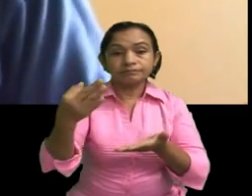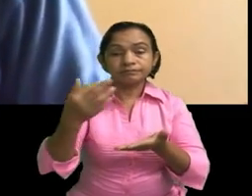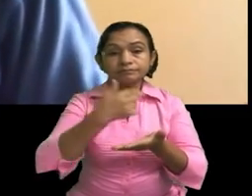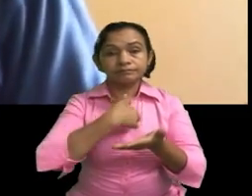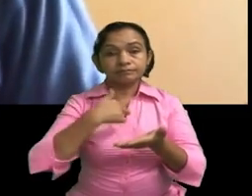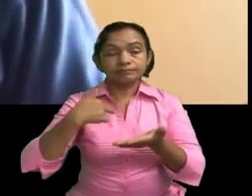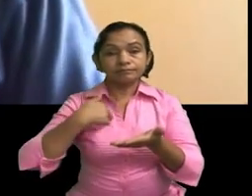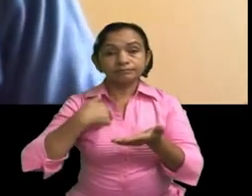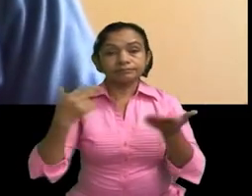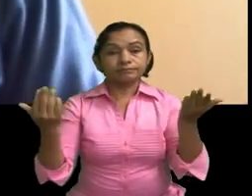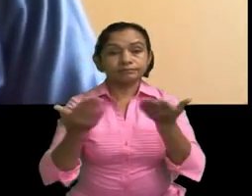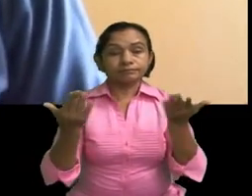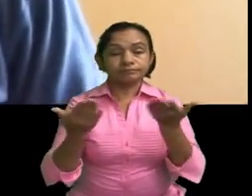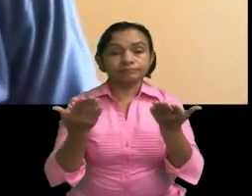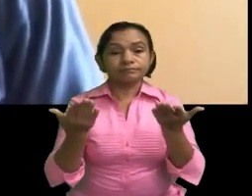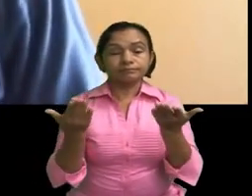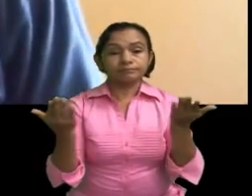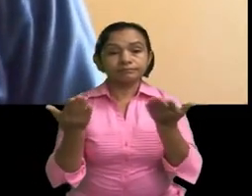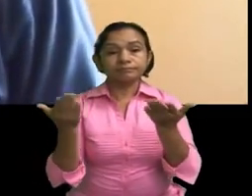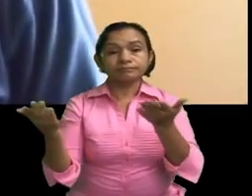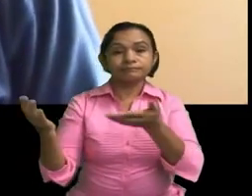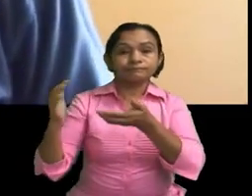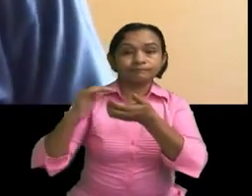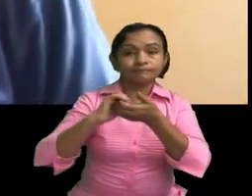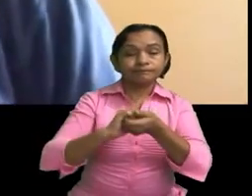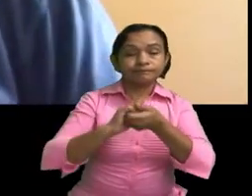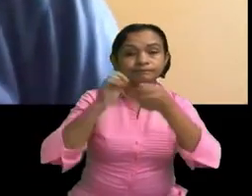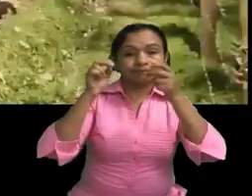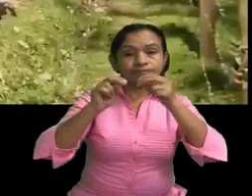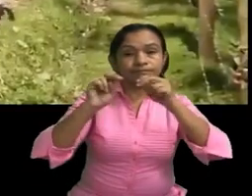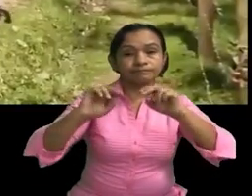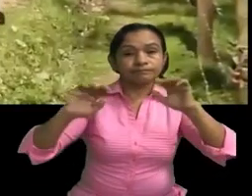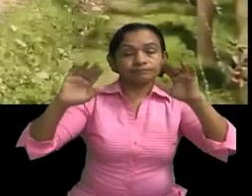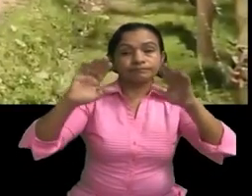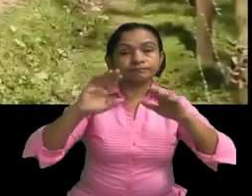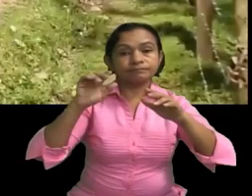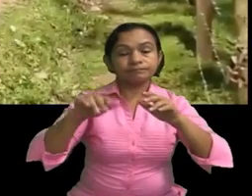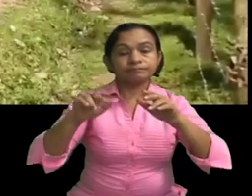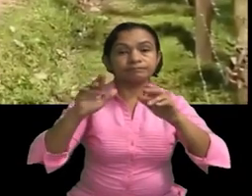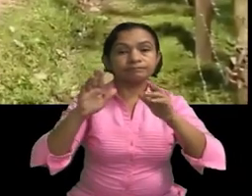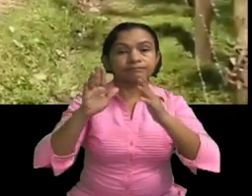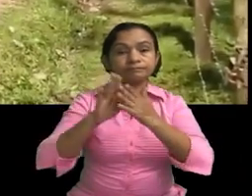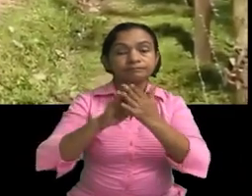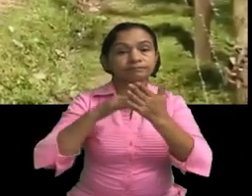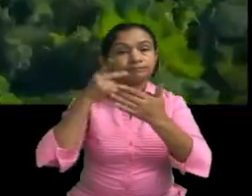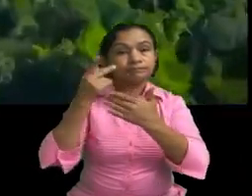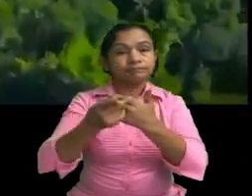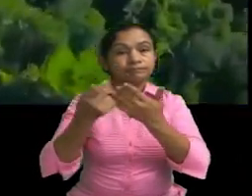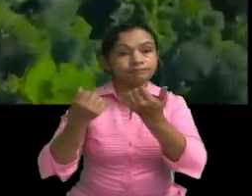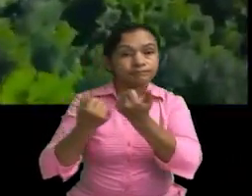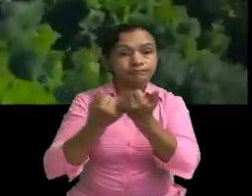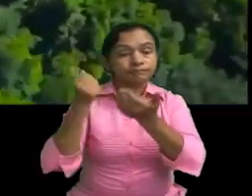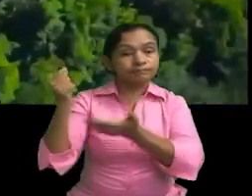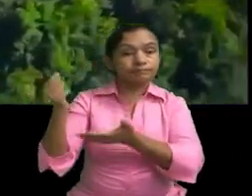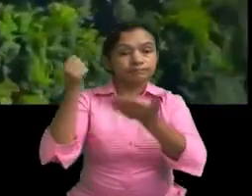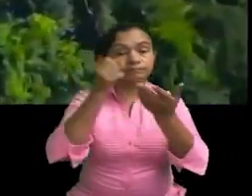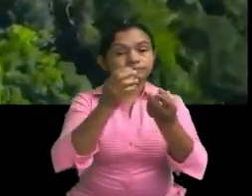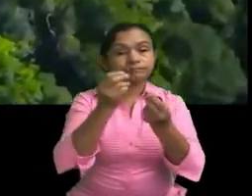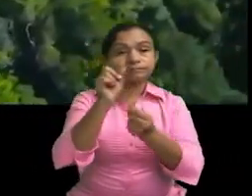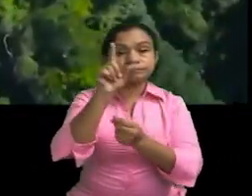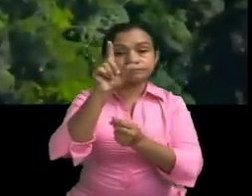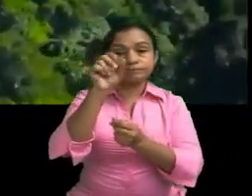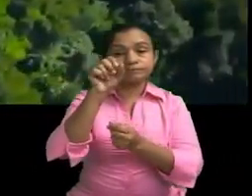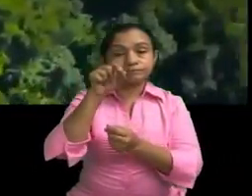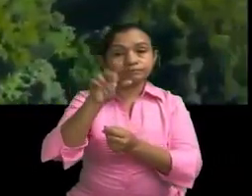además como una alternativa amigable con el medio ambiente. Este programa ambiental tendrá un financiamiento de 1.5 millones